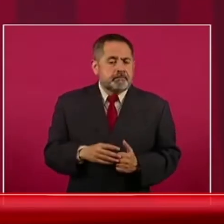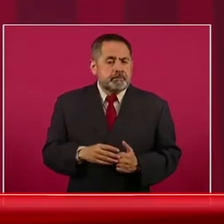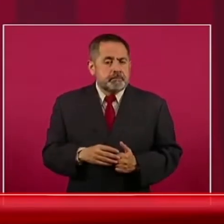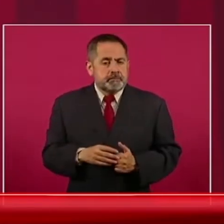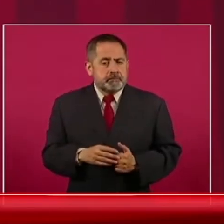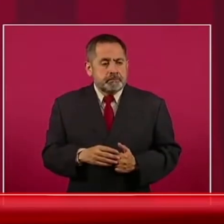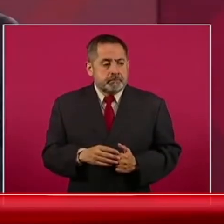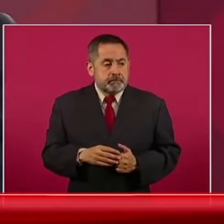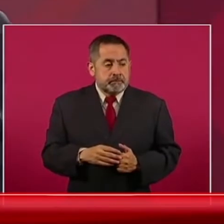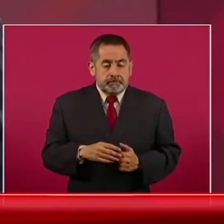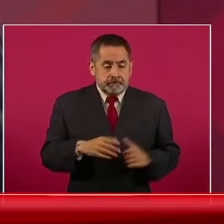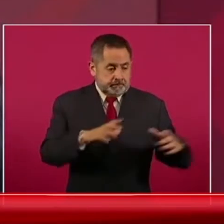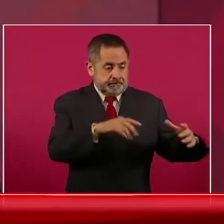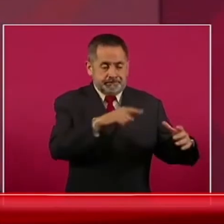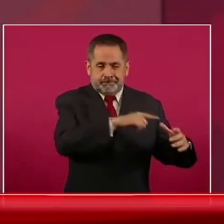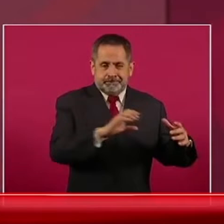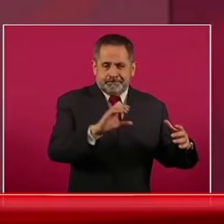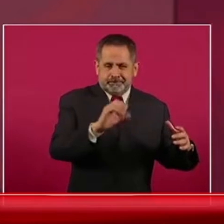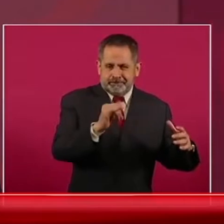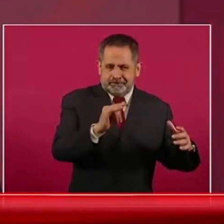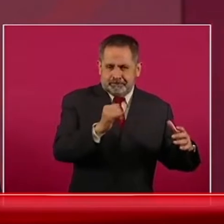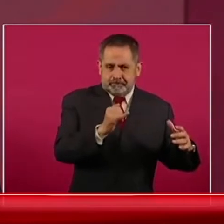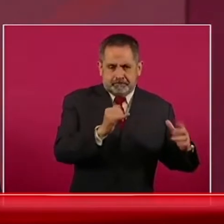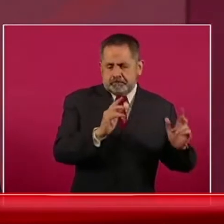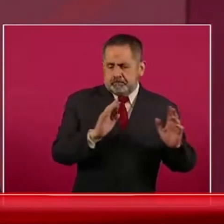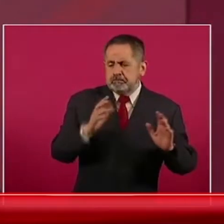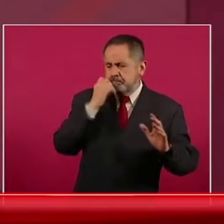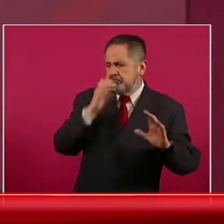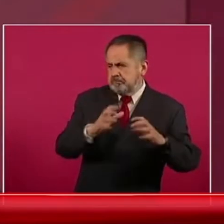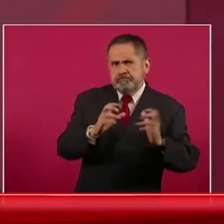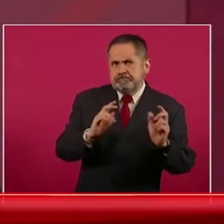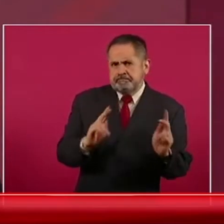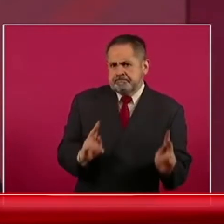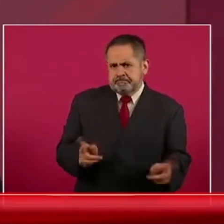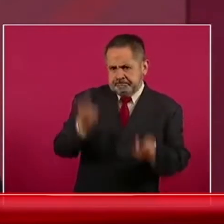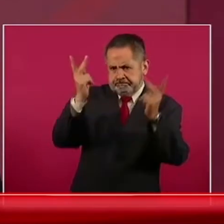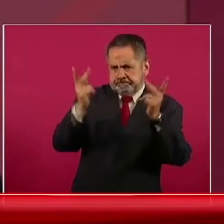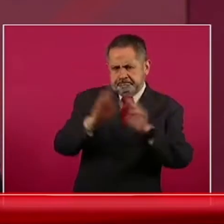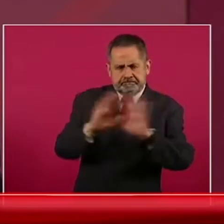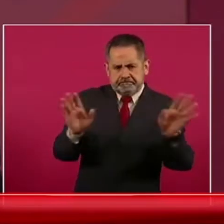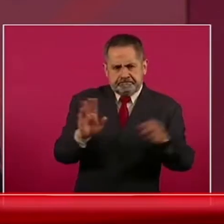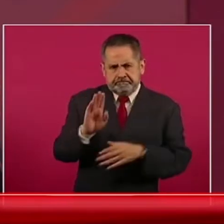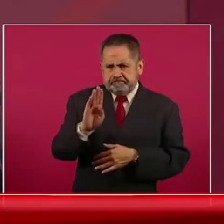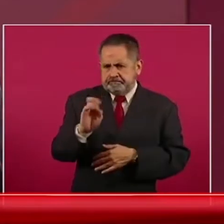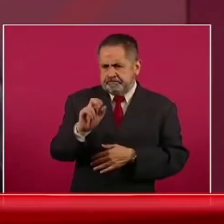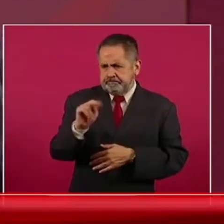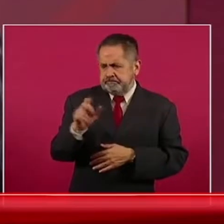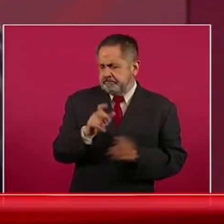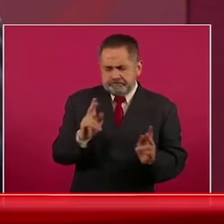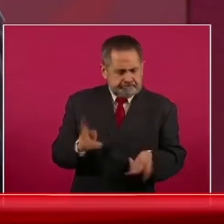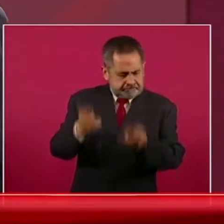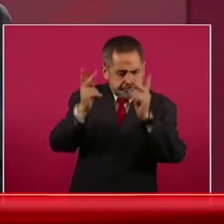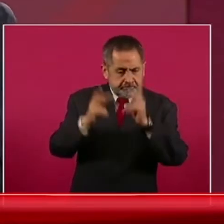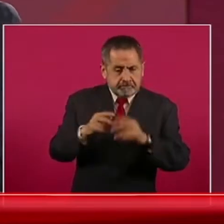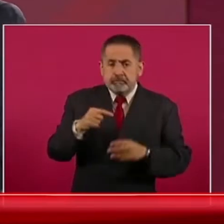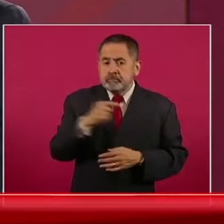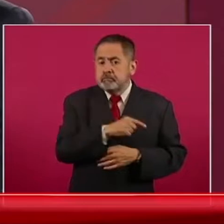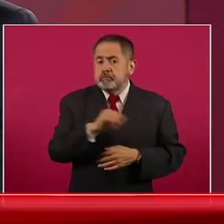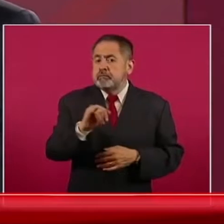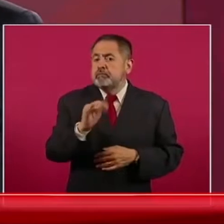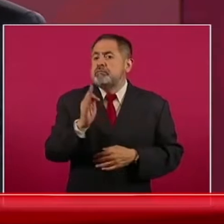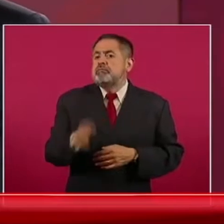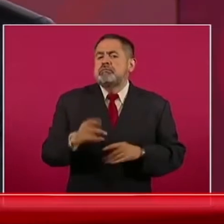están vendiendo, en este caso Citigroup, acepta